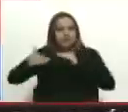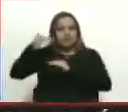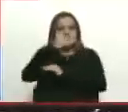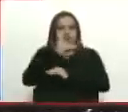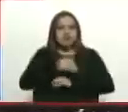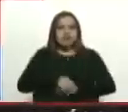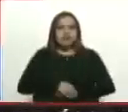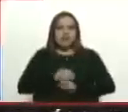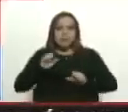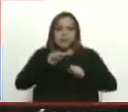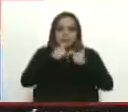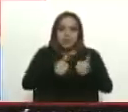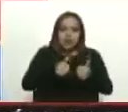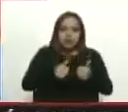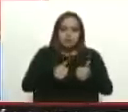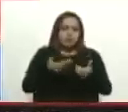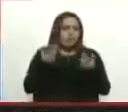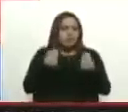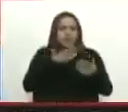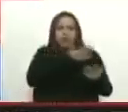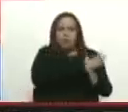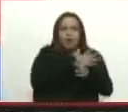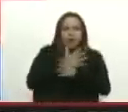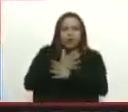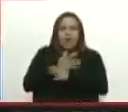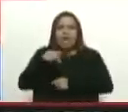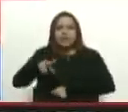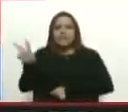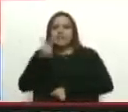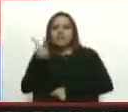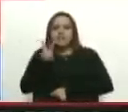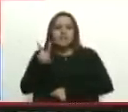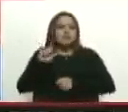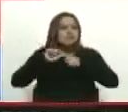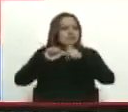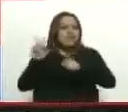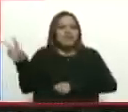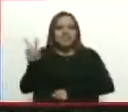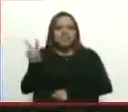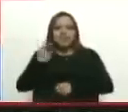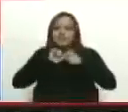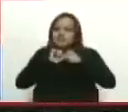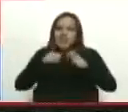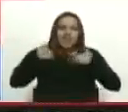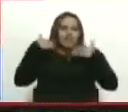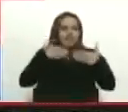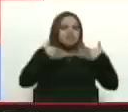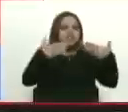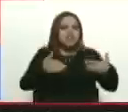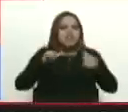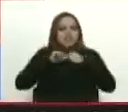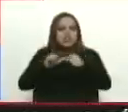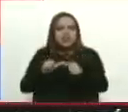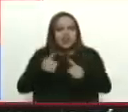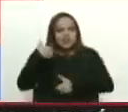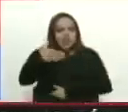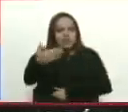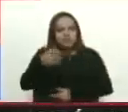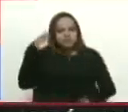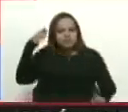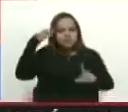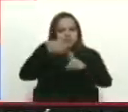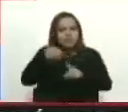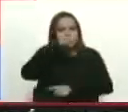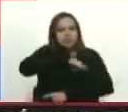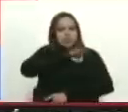Bueno, ayer hubo varios juegos también. Bueno, este es Venezuela. Venezuela no se detiene. Venezuela seguirá avanzando y seguiremos avanzando rumbo al